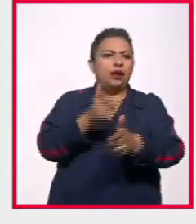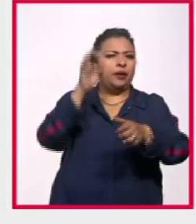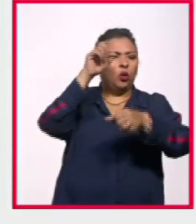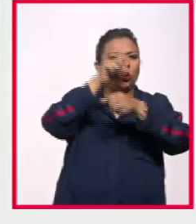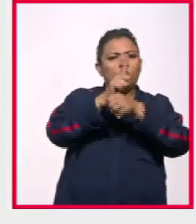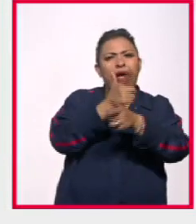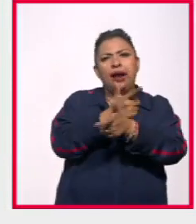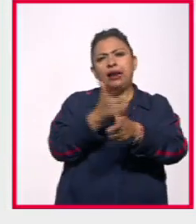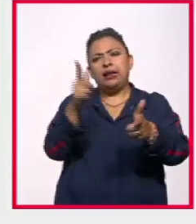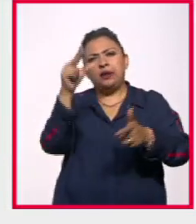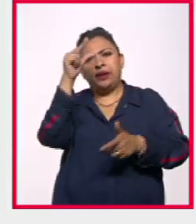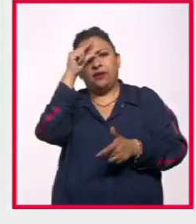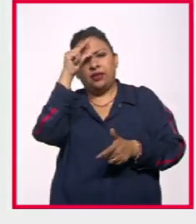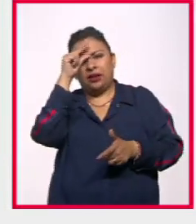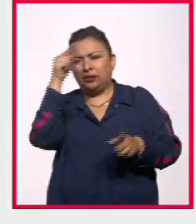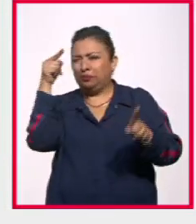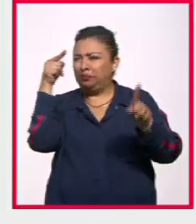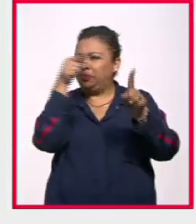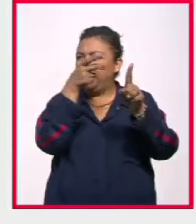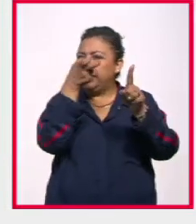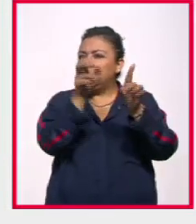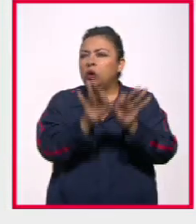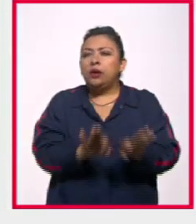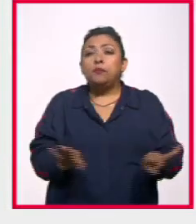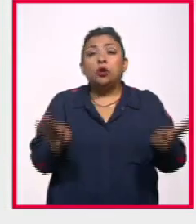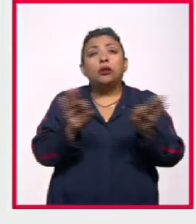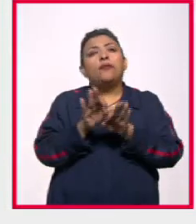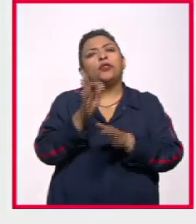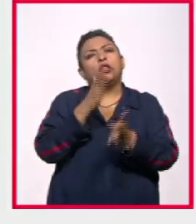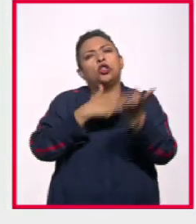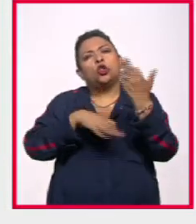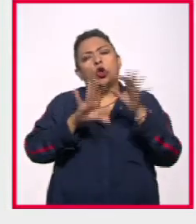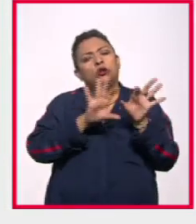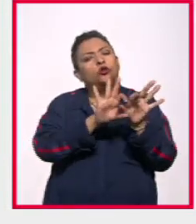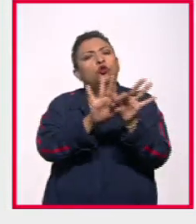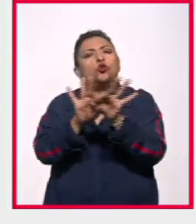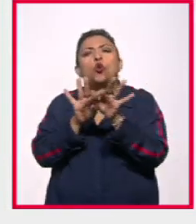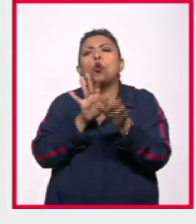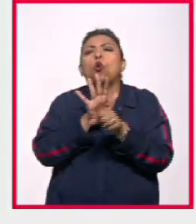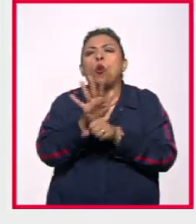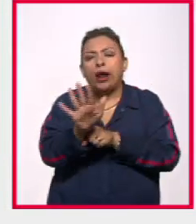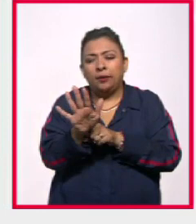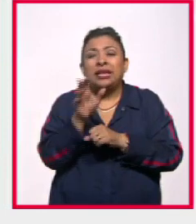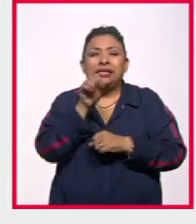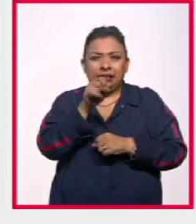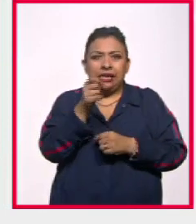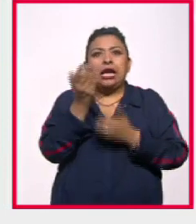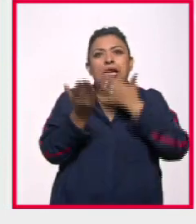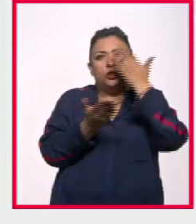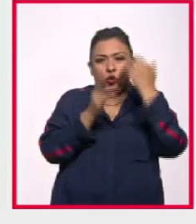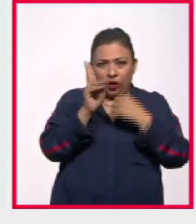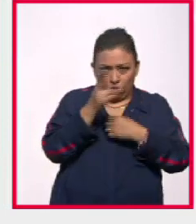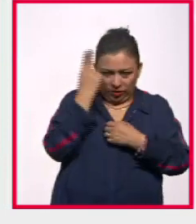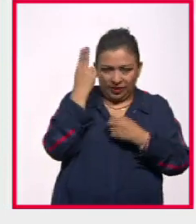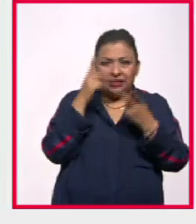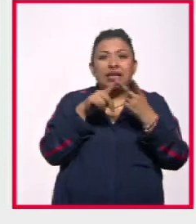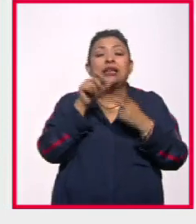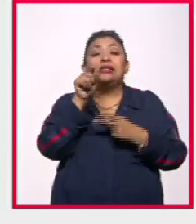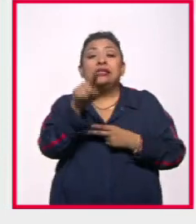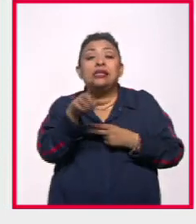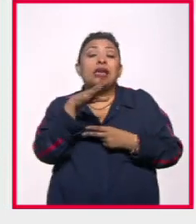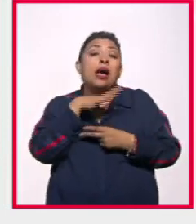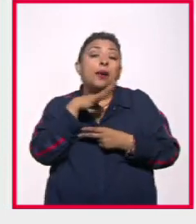intelectuales. Esto es el punto fundamental. Obviamente a todos los unificaba, si bien eran universitarios y si bien la mayoría